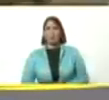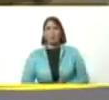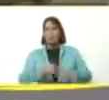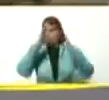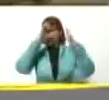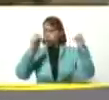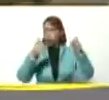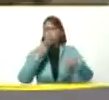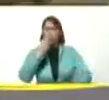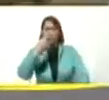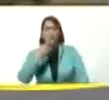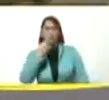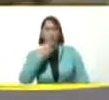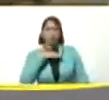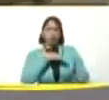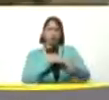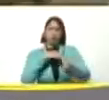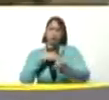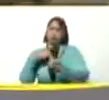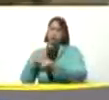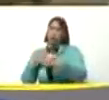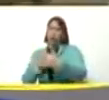diplomática, política. Pero había una guerra